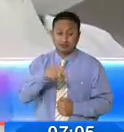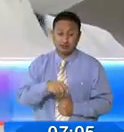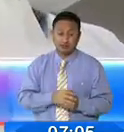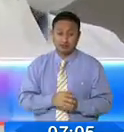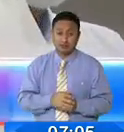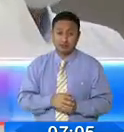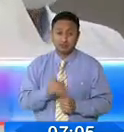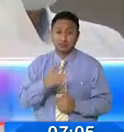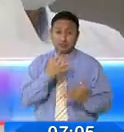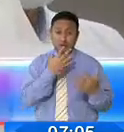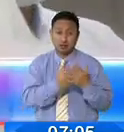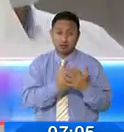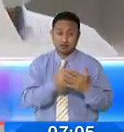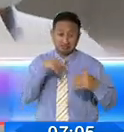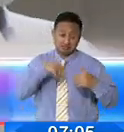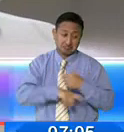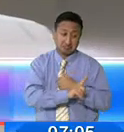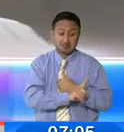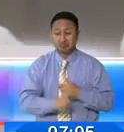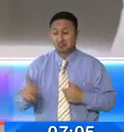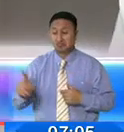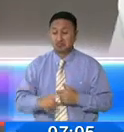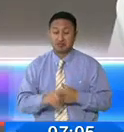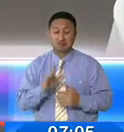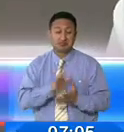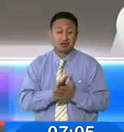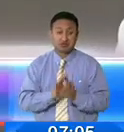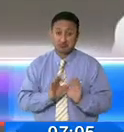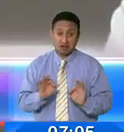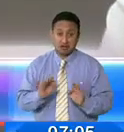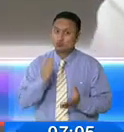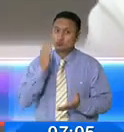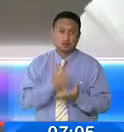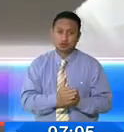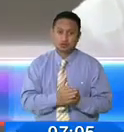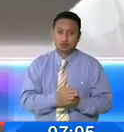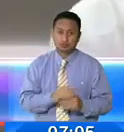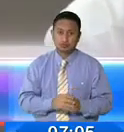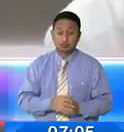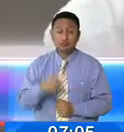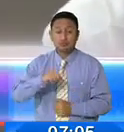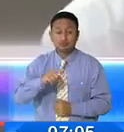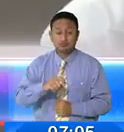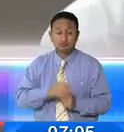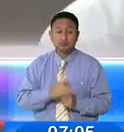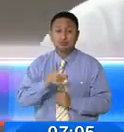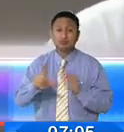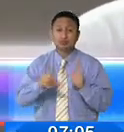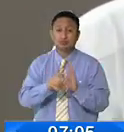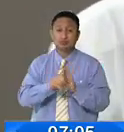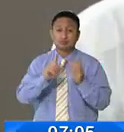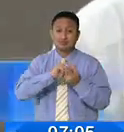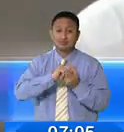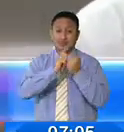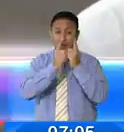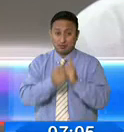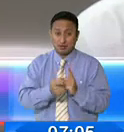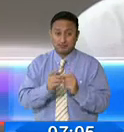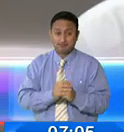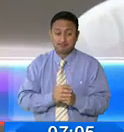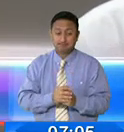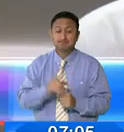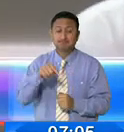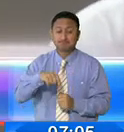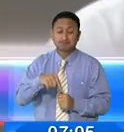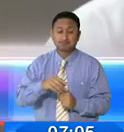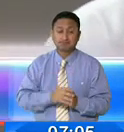salgan de la cárcel como de su casa, hay que cambiar las leyes y hay que cambiar a